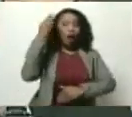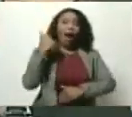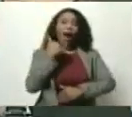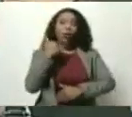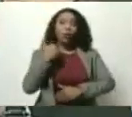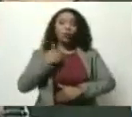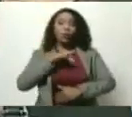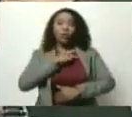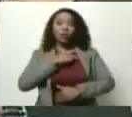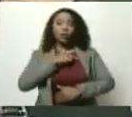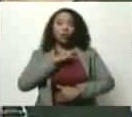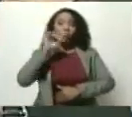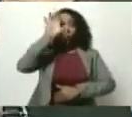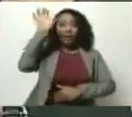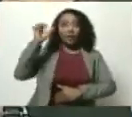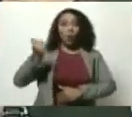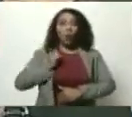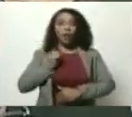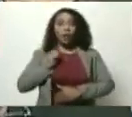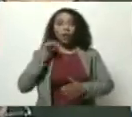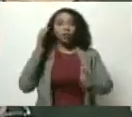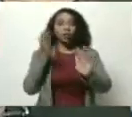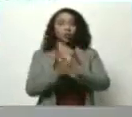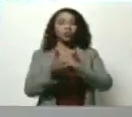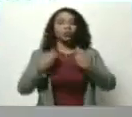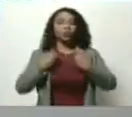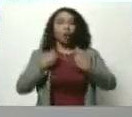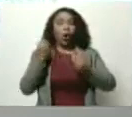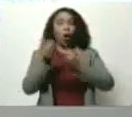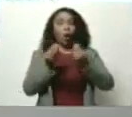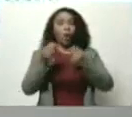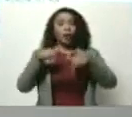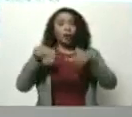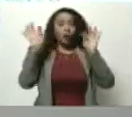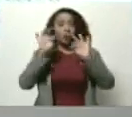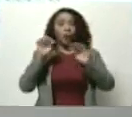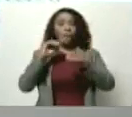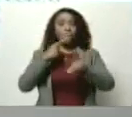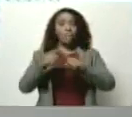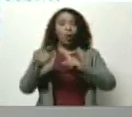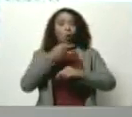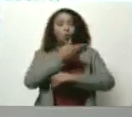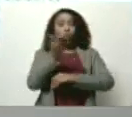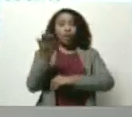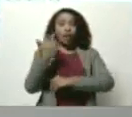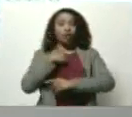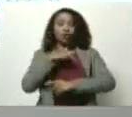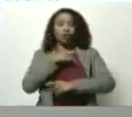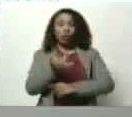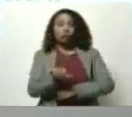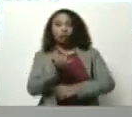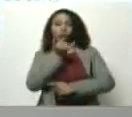miembros sobrevivir en estas condiciones pero ustedes han demostrado que estábamos equivocados